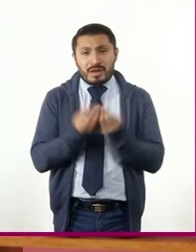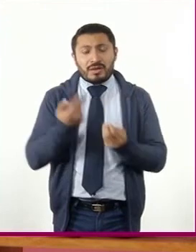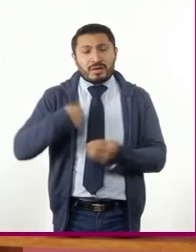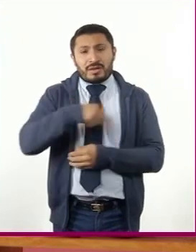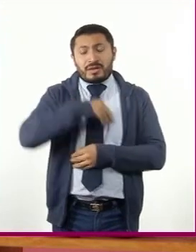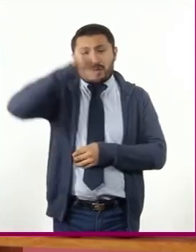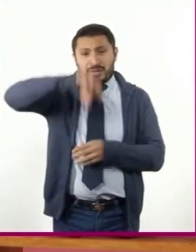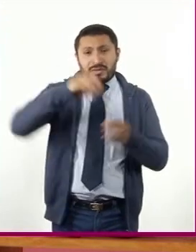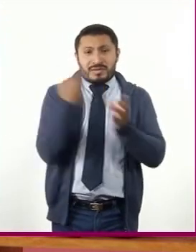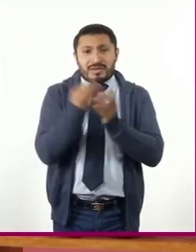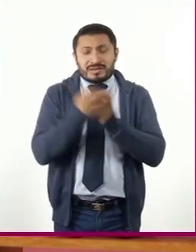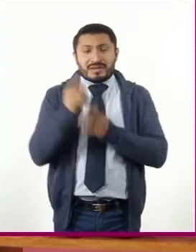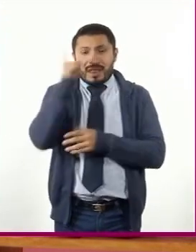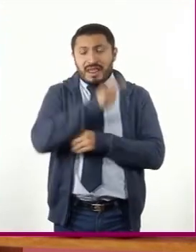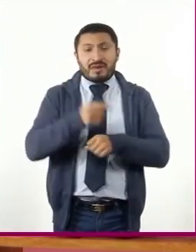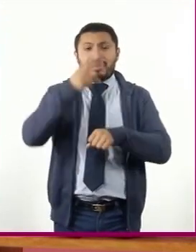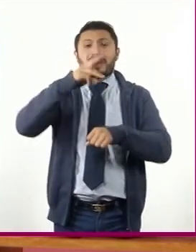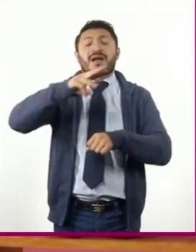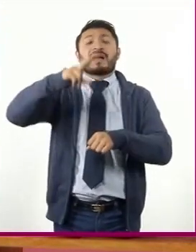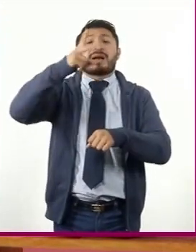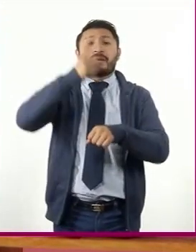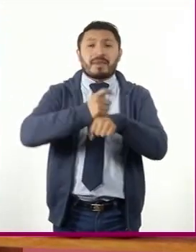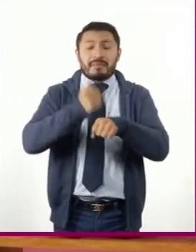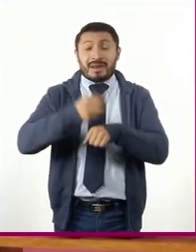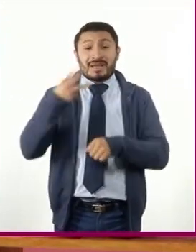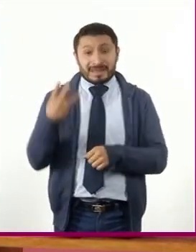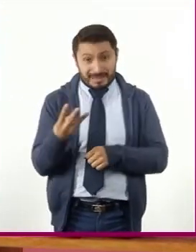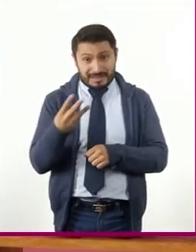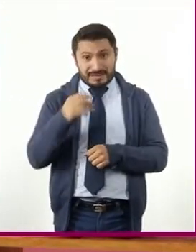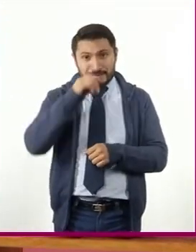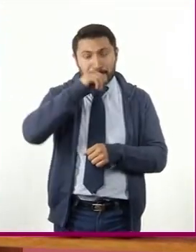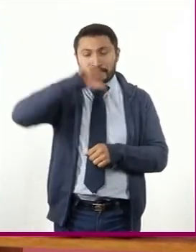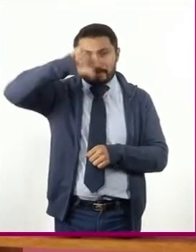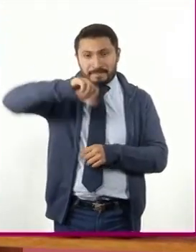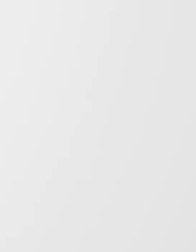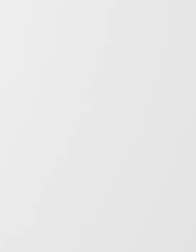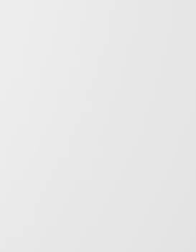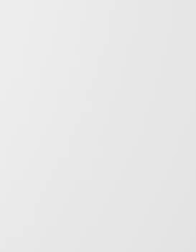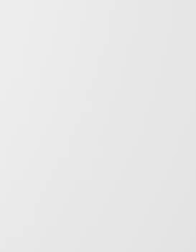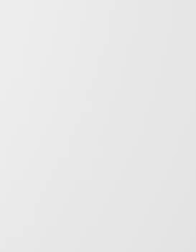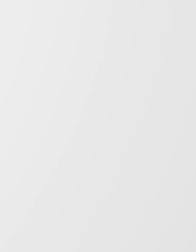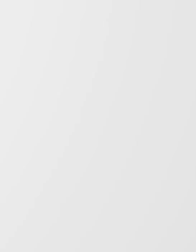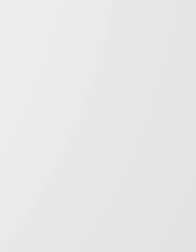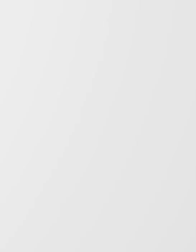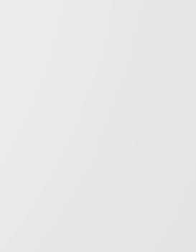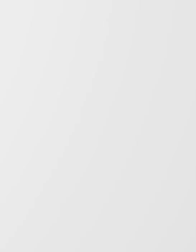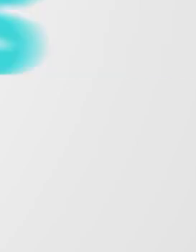Lengua Materna 3, en la que hemos compartido sobre ayer y hoy.